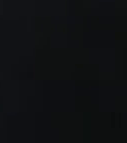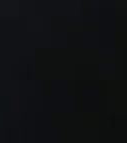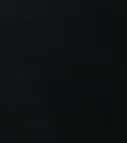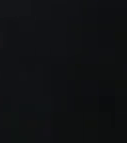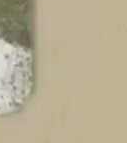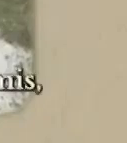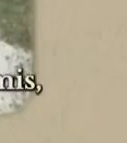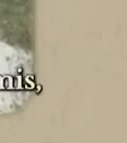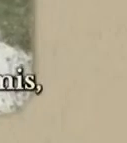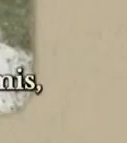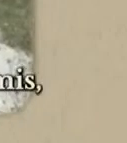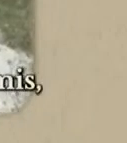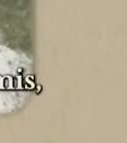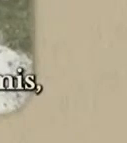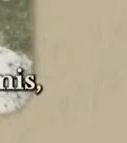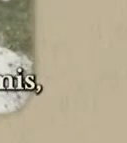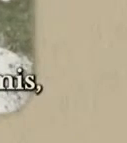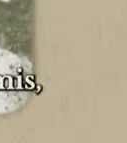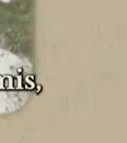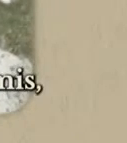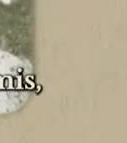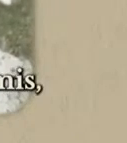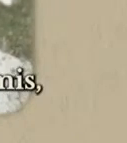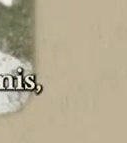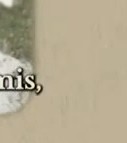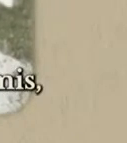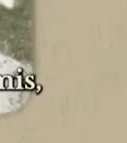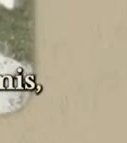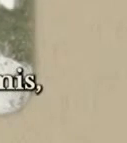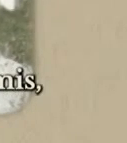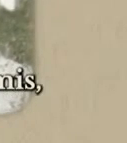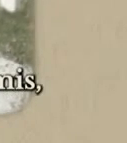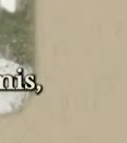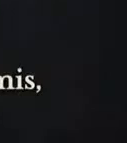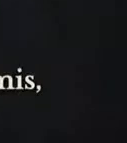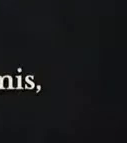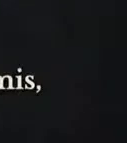lucha que siempre se se ocupara de dtm